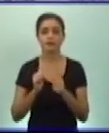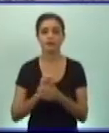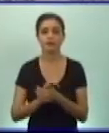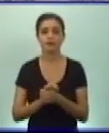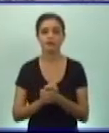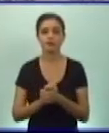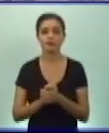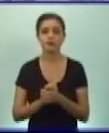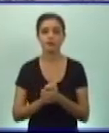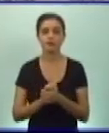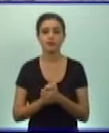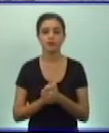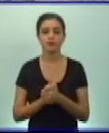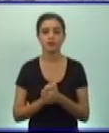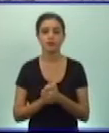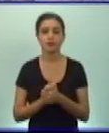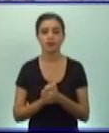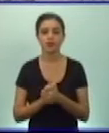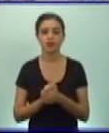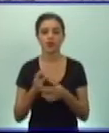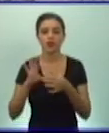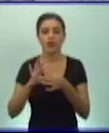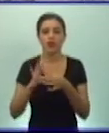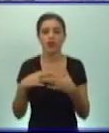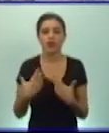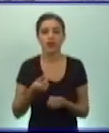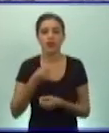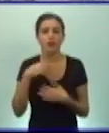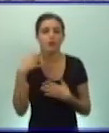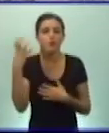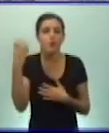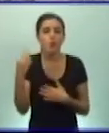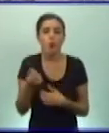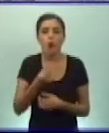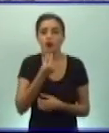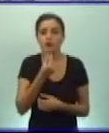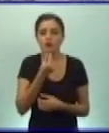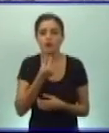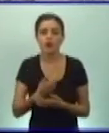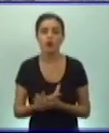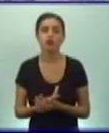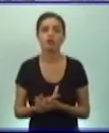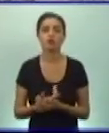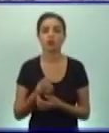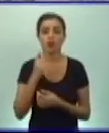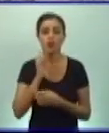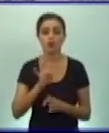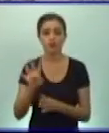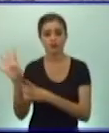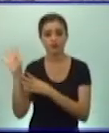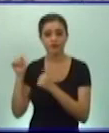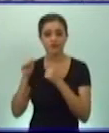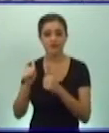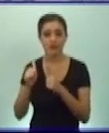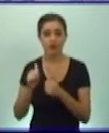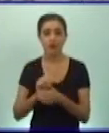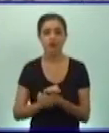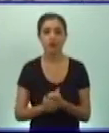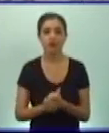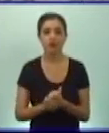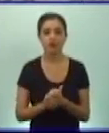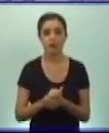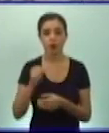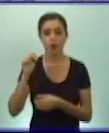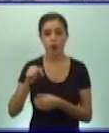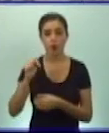es el grado de envejecimiento por provincias y municipios del país para el año 2019. Hoy, la región más envejecida